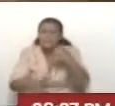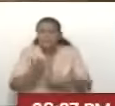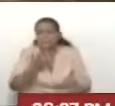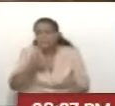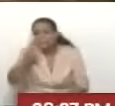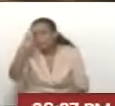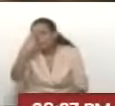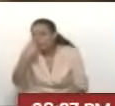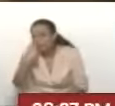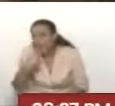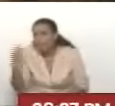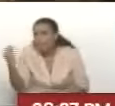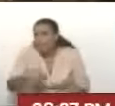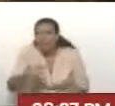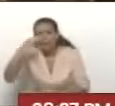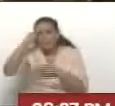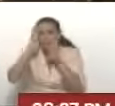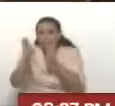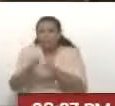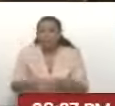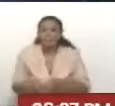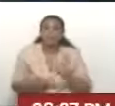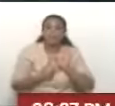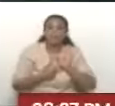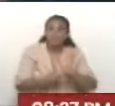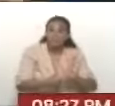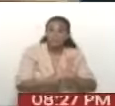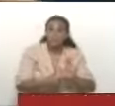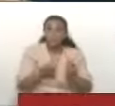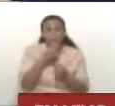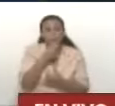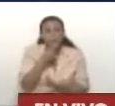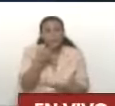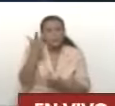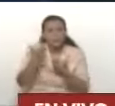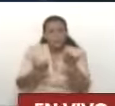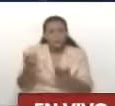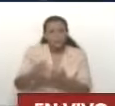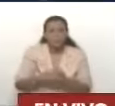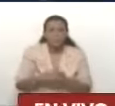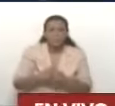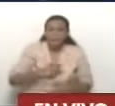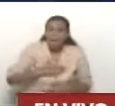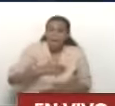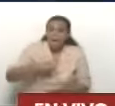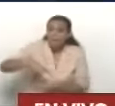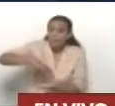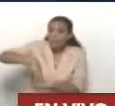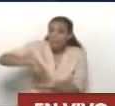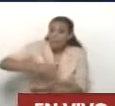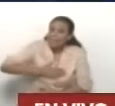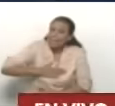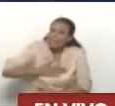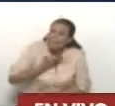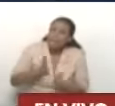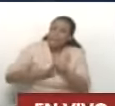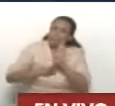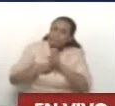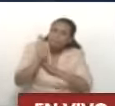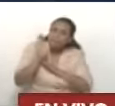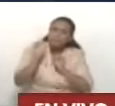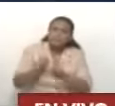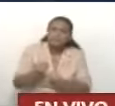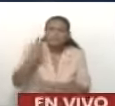eso, presidente, aquí está una expresión bonita de la Monagas profunda, de esa Monagas que usted nos ha dicho